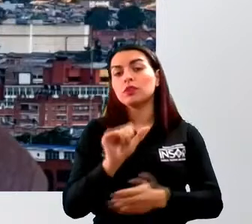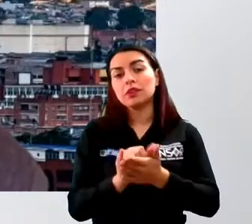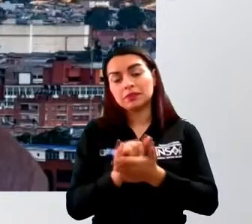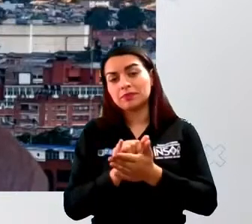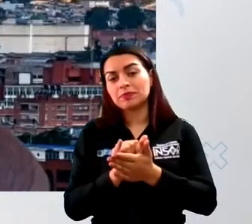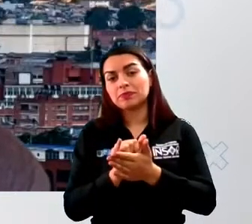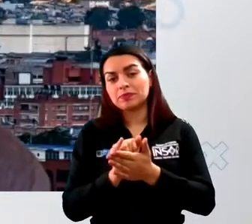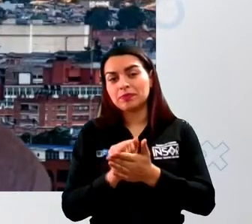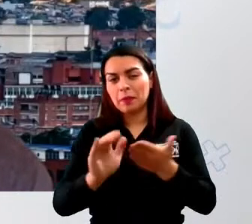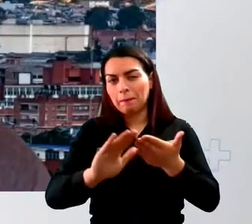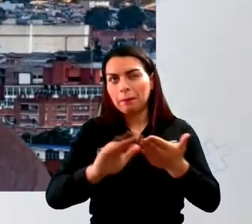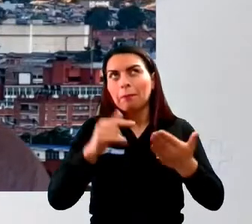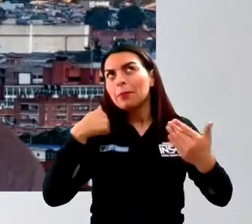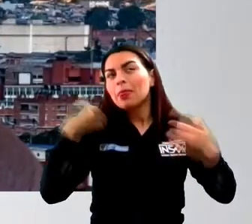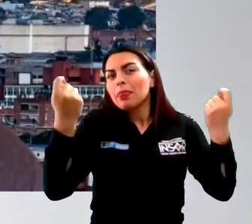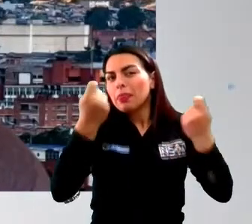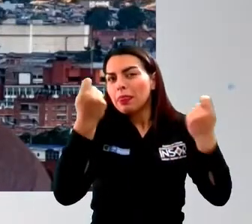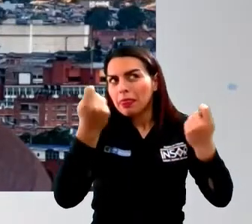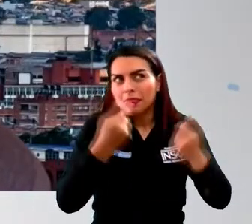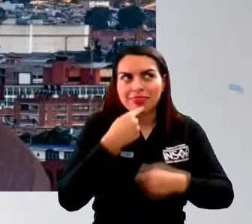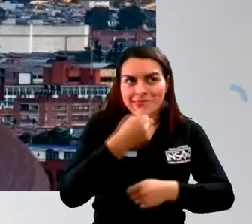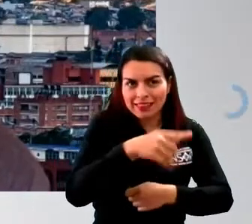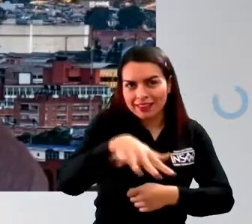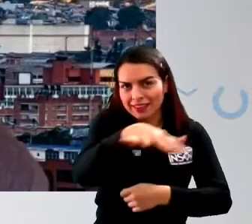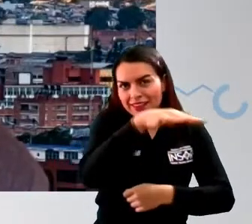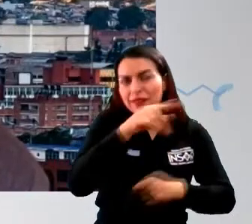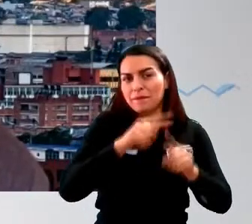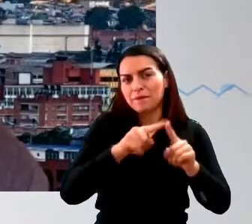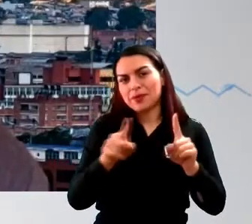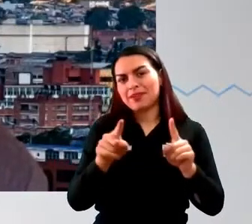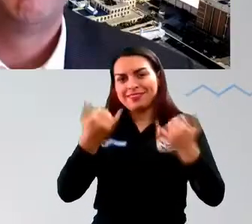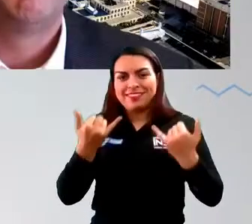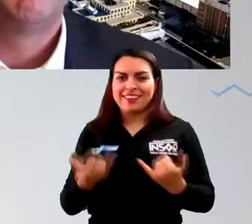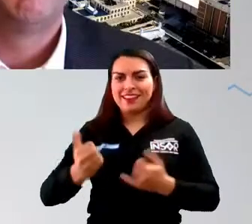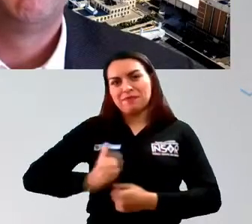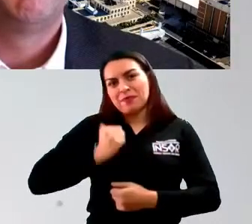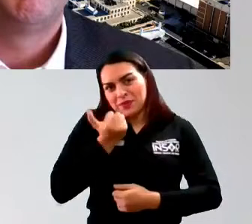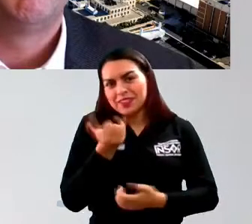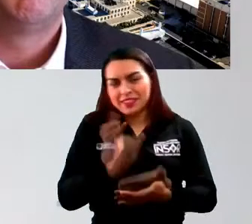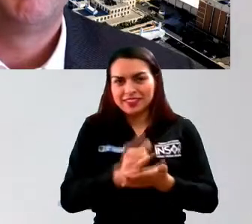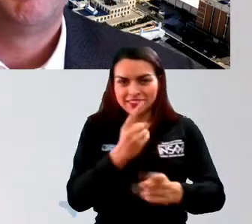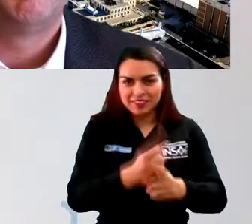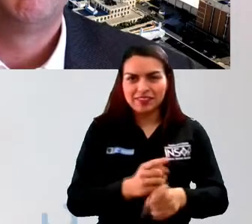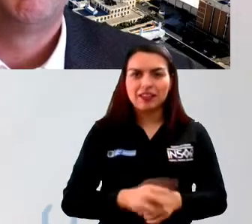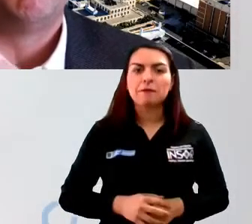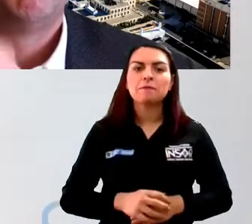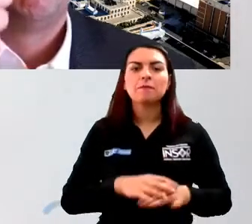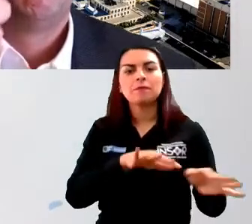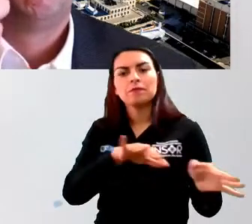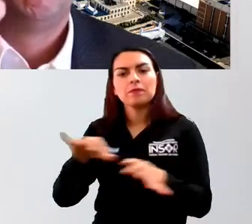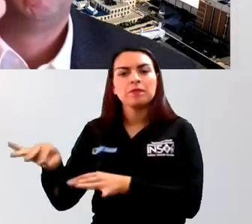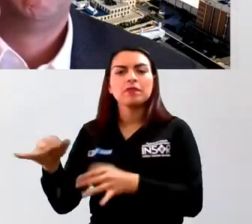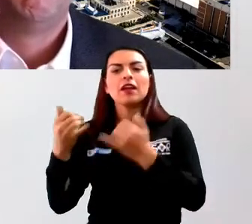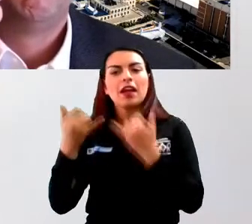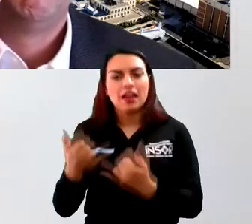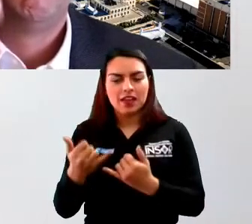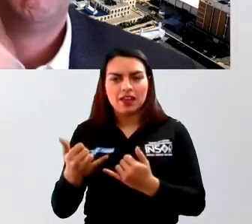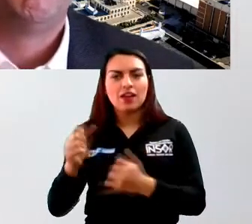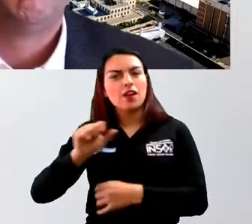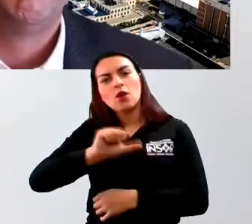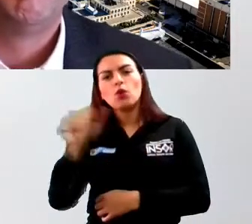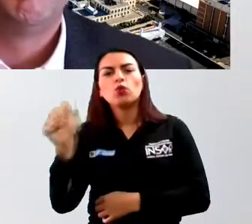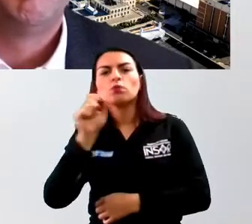pero era que la ocasión era perfecta. Tengo otra pregunta retadora.